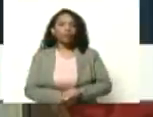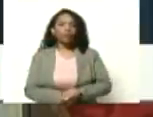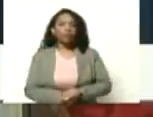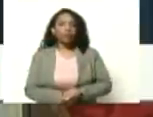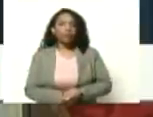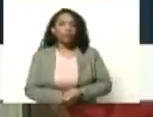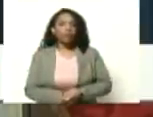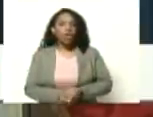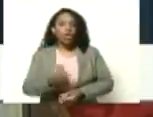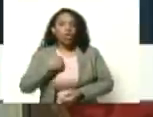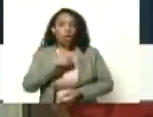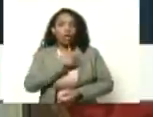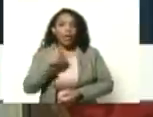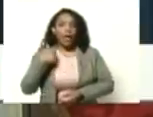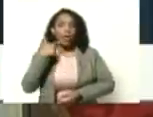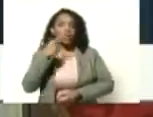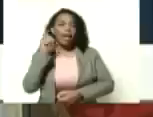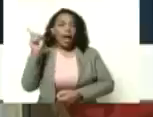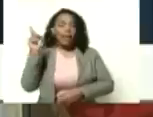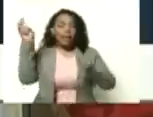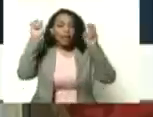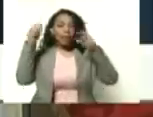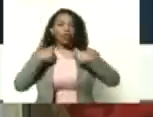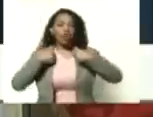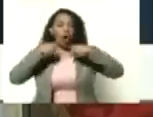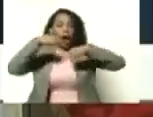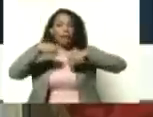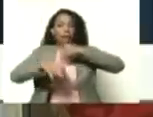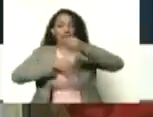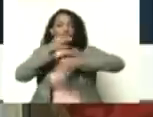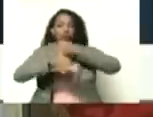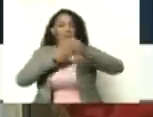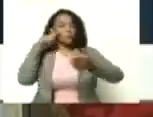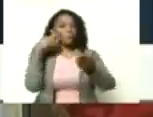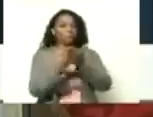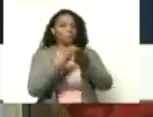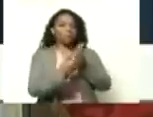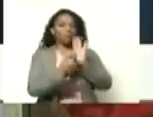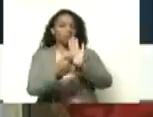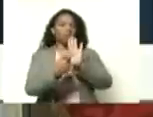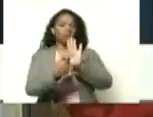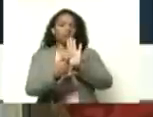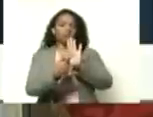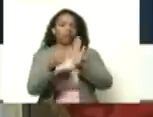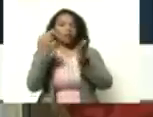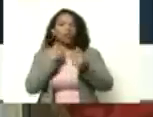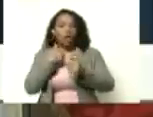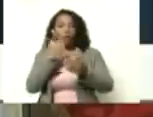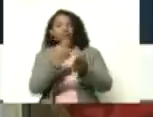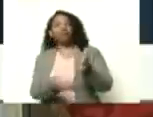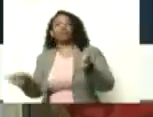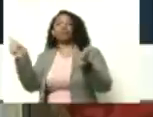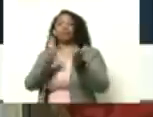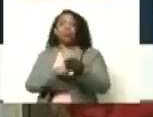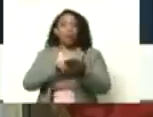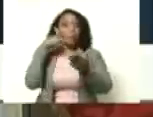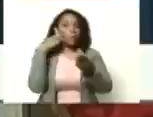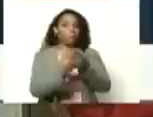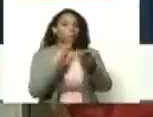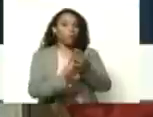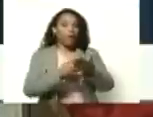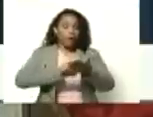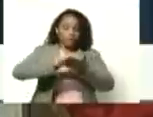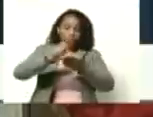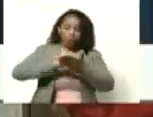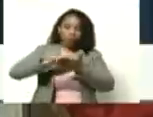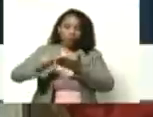quiero destacar que esta versión que estoy aquí refiriendo estos testimonios la ratifica por escrito en